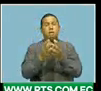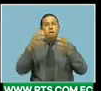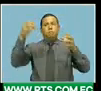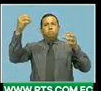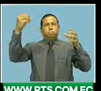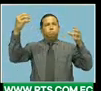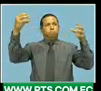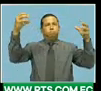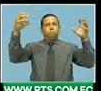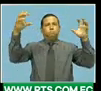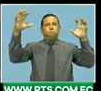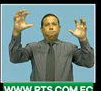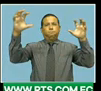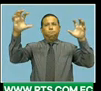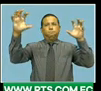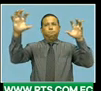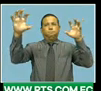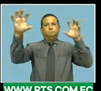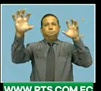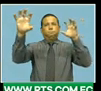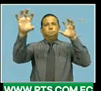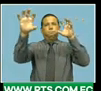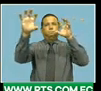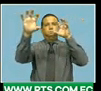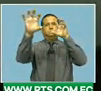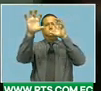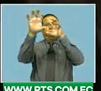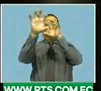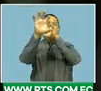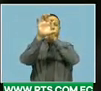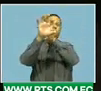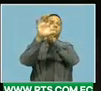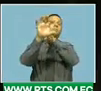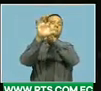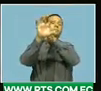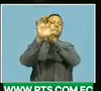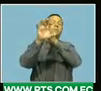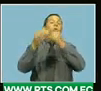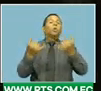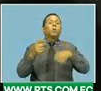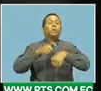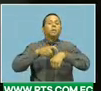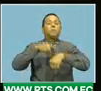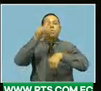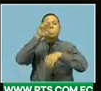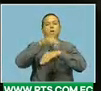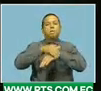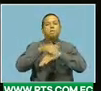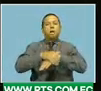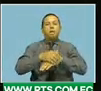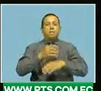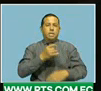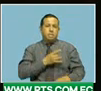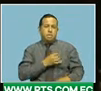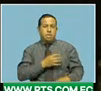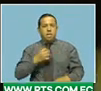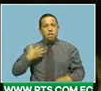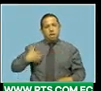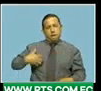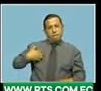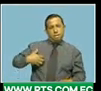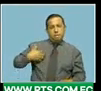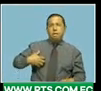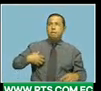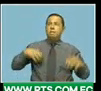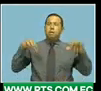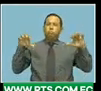regiones de Chile y Argentina. Hacia la 1 de la tarde, hora local de Chile, el cielo se oscureció y quedó visible solo